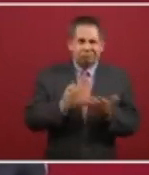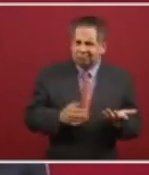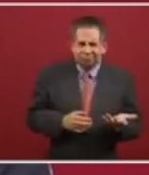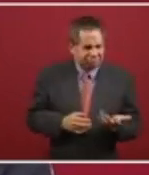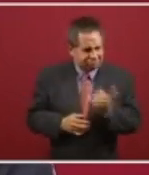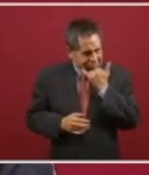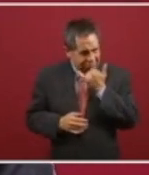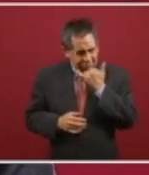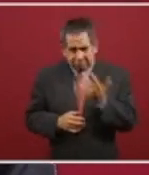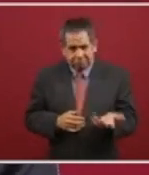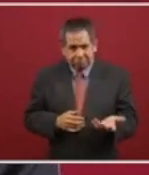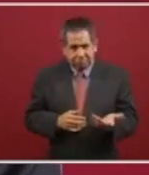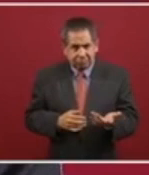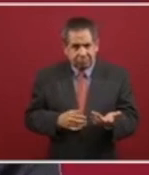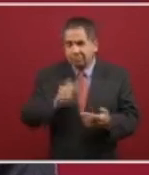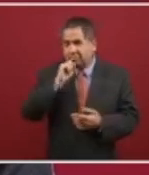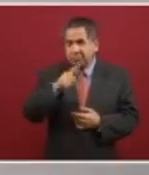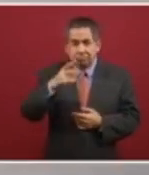presupuesto